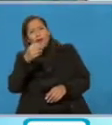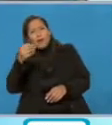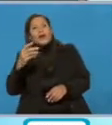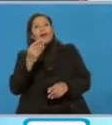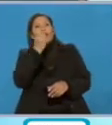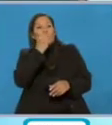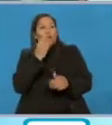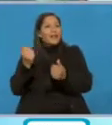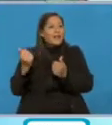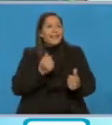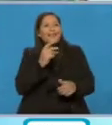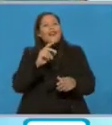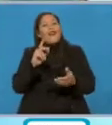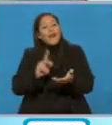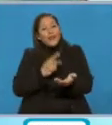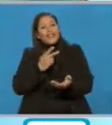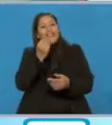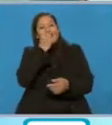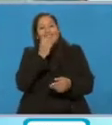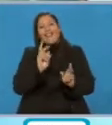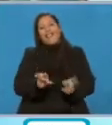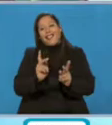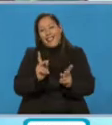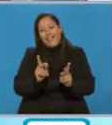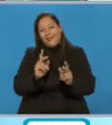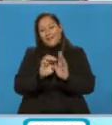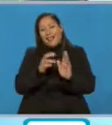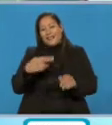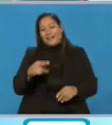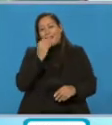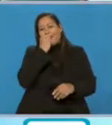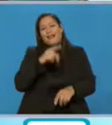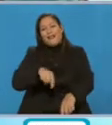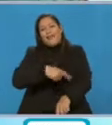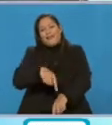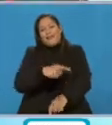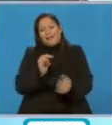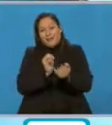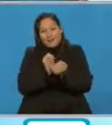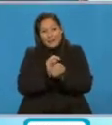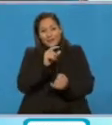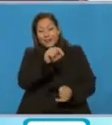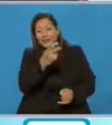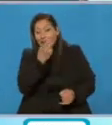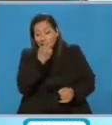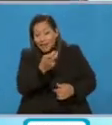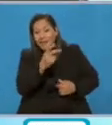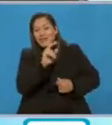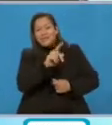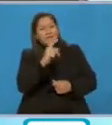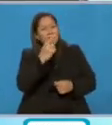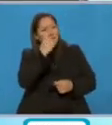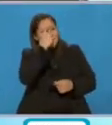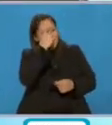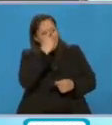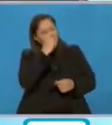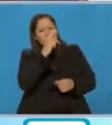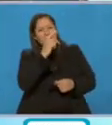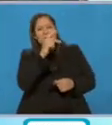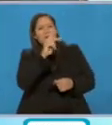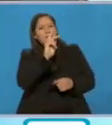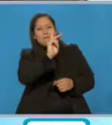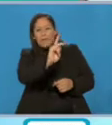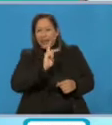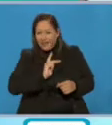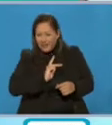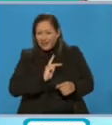te echas ahí? O sea, hay mucha identificación con los personajes. Totalmente, ¿Y te sientes parte ya- de la familia? Exacto, porque además